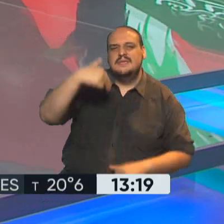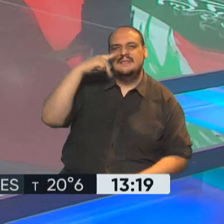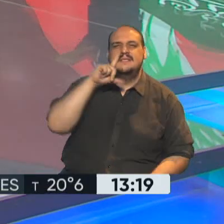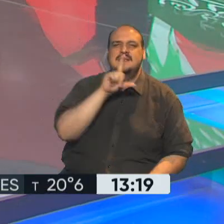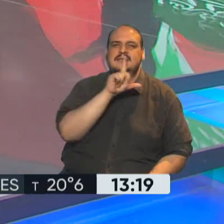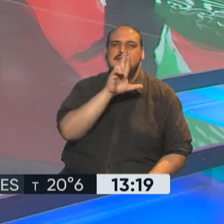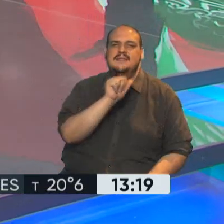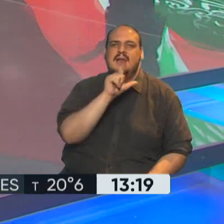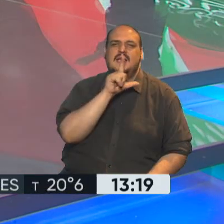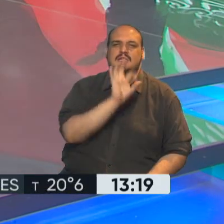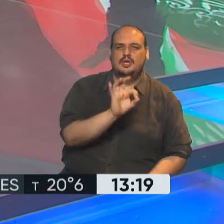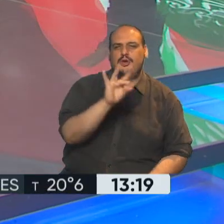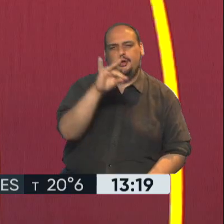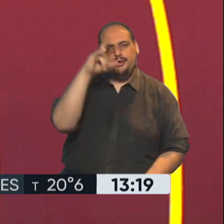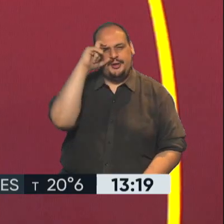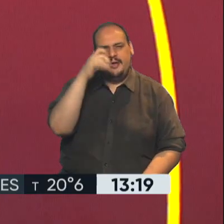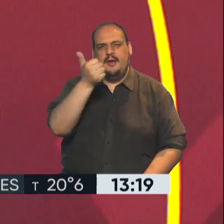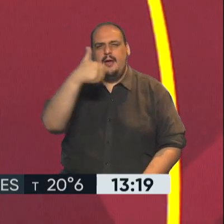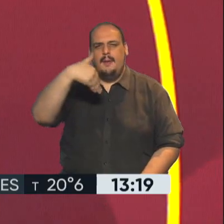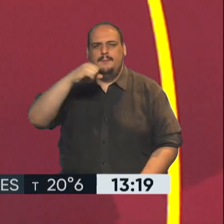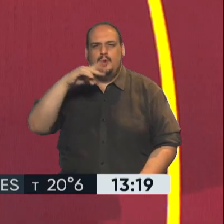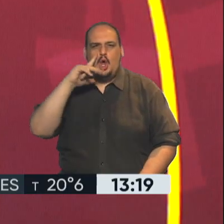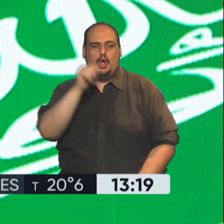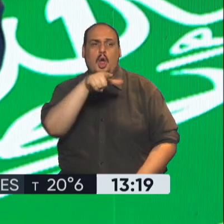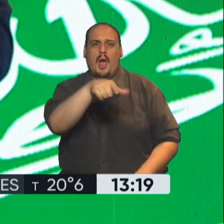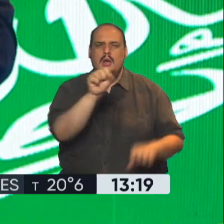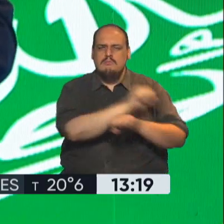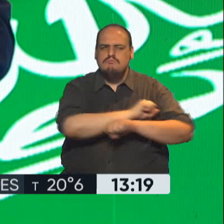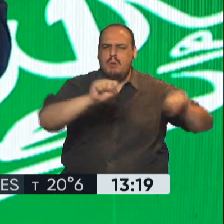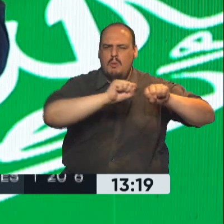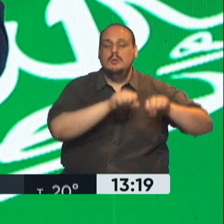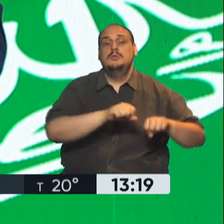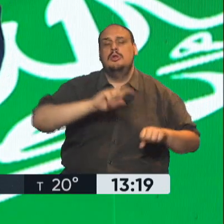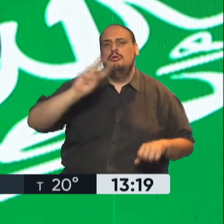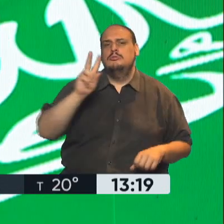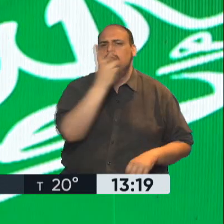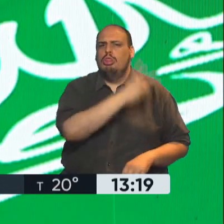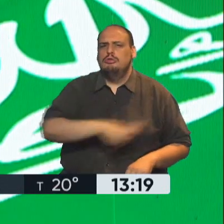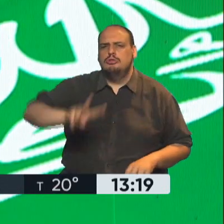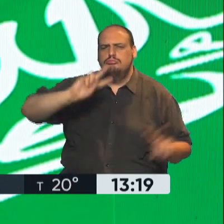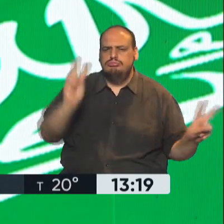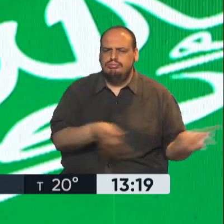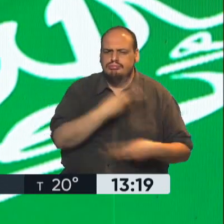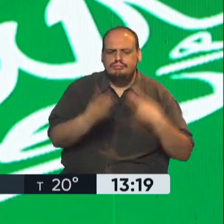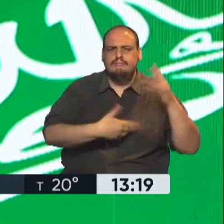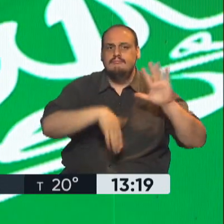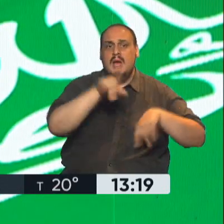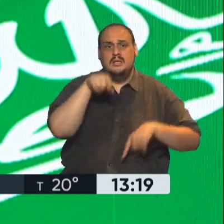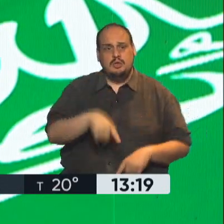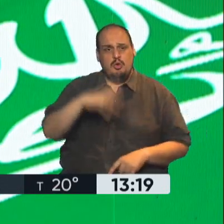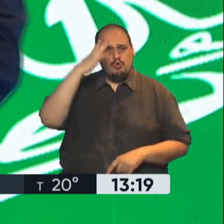amonio. Hubo una explosión cerquita y eso provocó esa catástrofe. Más de 200 muertos, y todavía al día de hoy siguen los